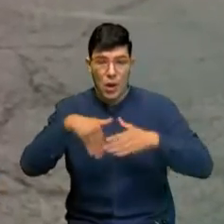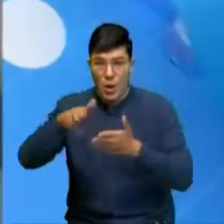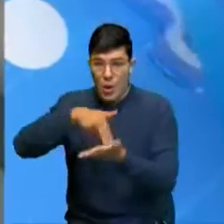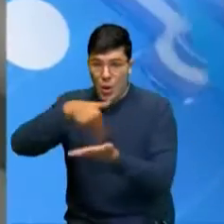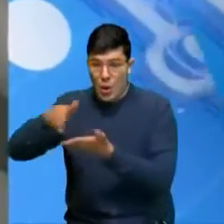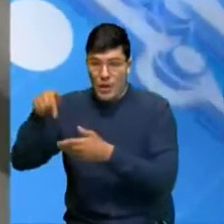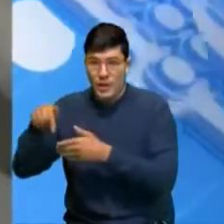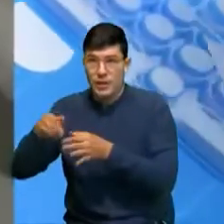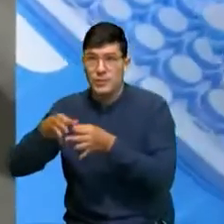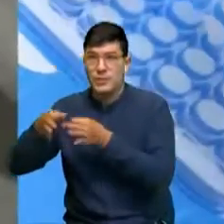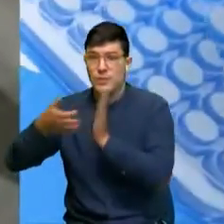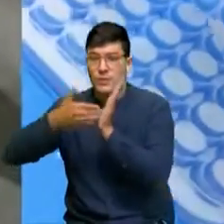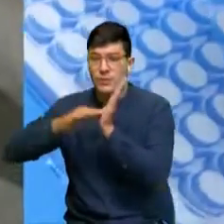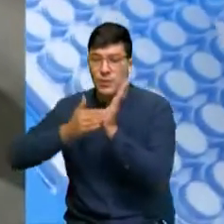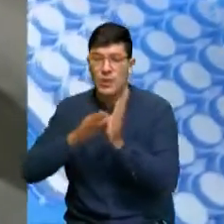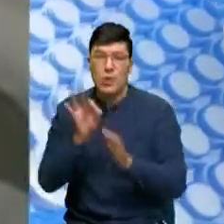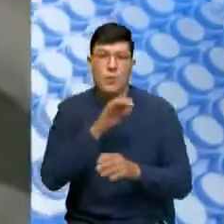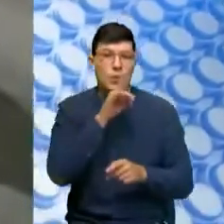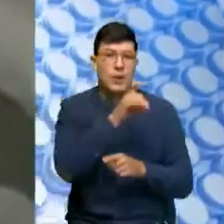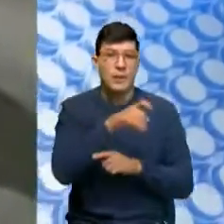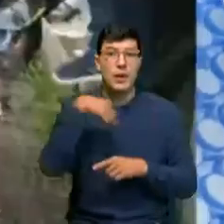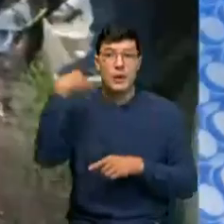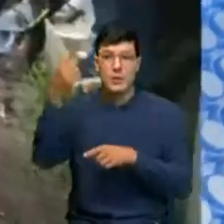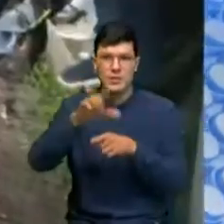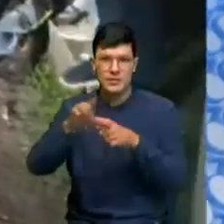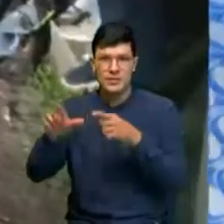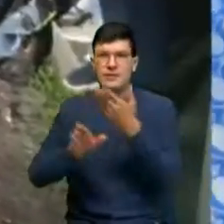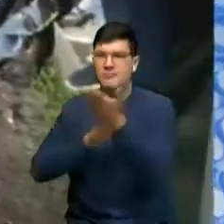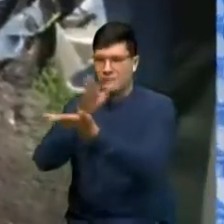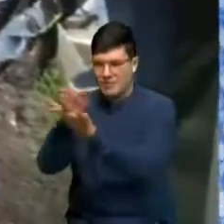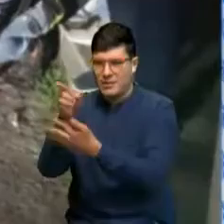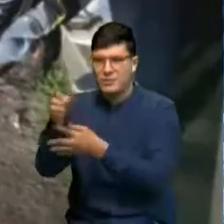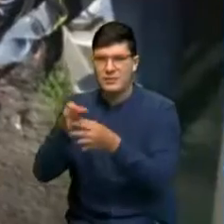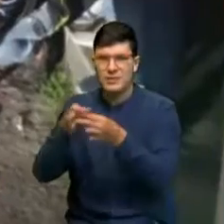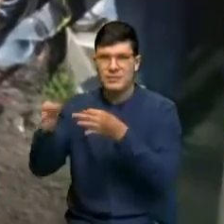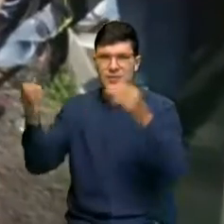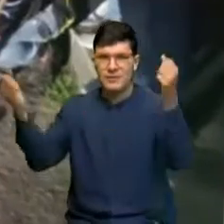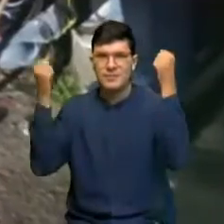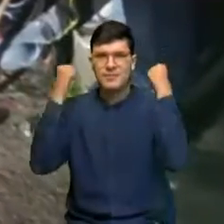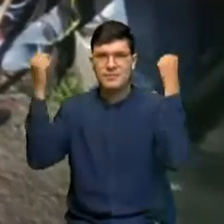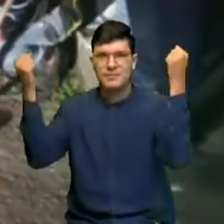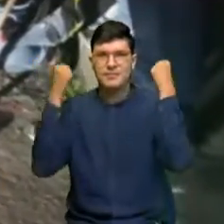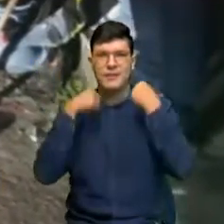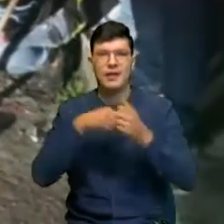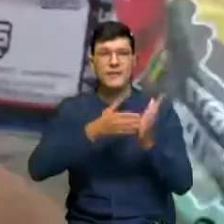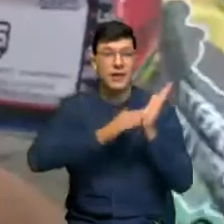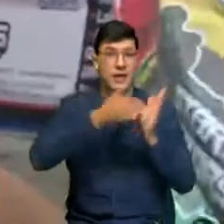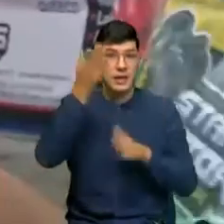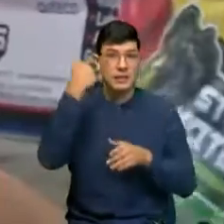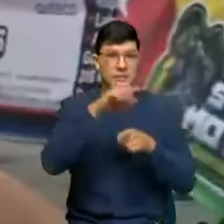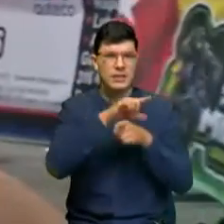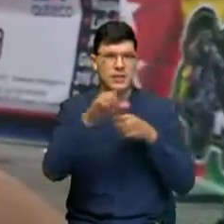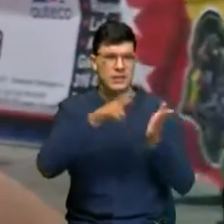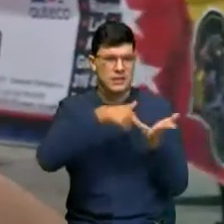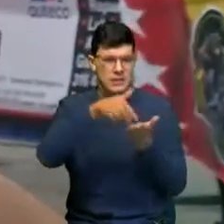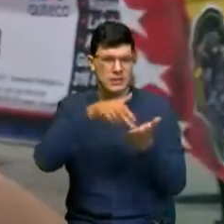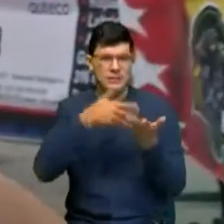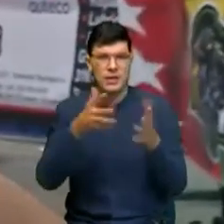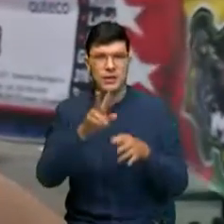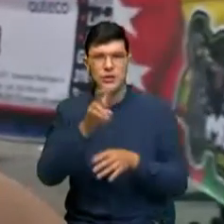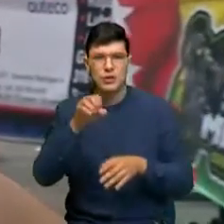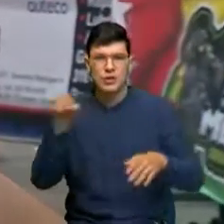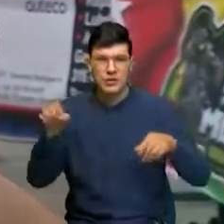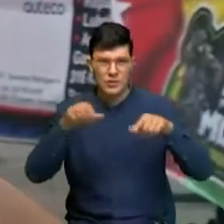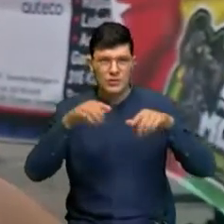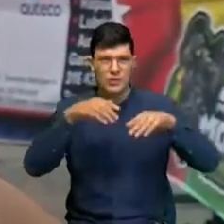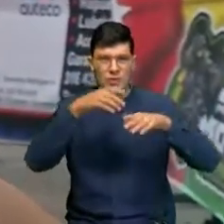y floridablanca la próxima semana llegará a piedecuesta bueno autoridad blanca iniciamos la semana pasada pintamos un promedio de 200 huecos en el